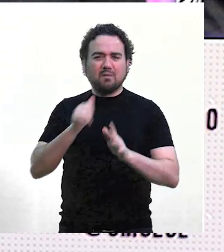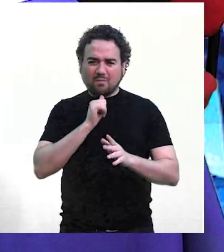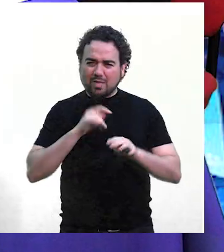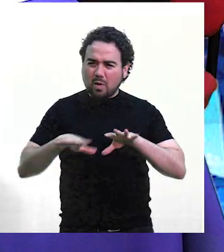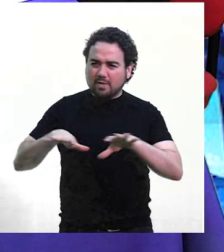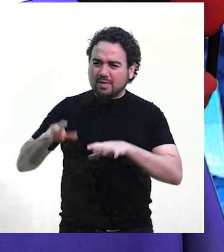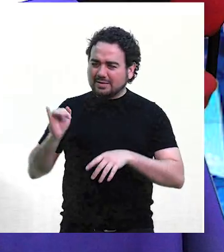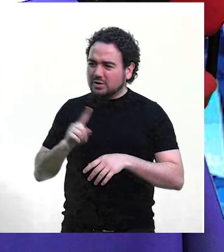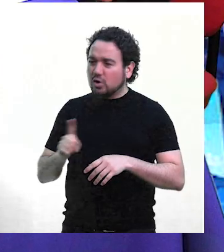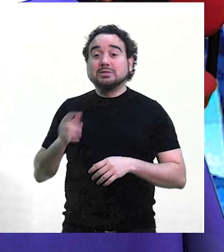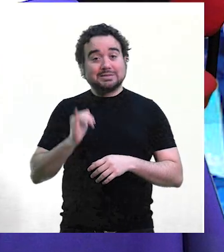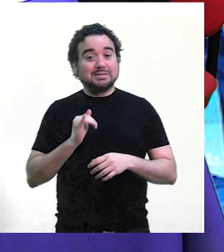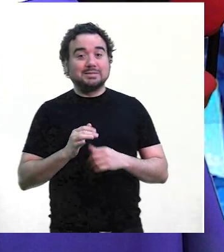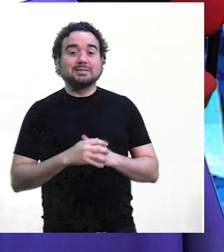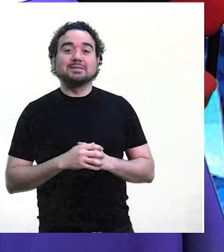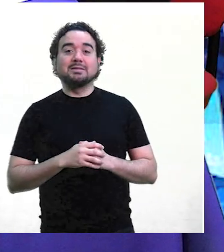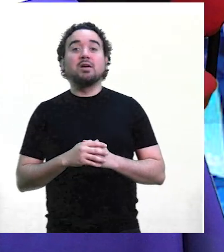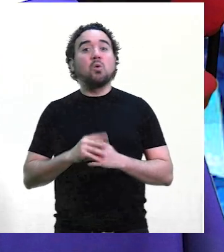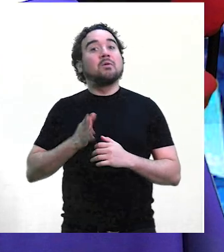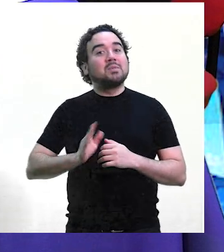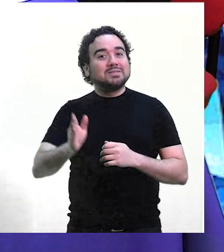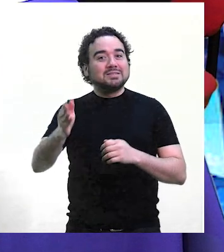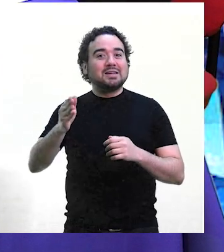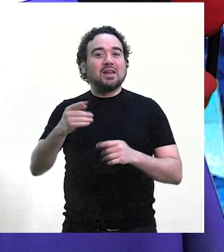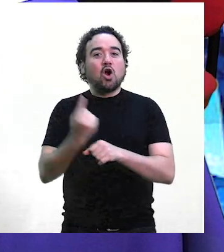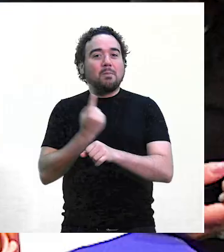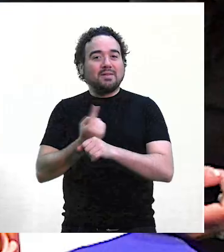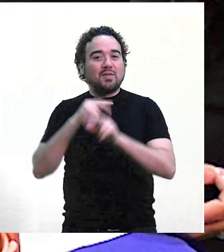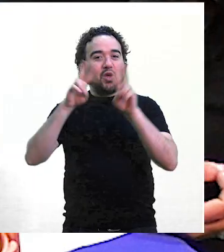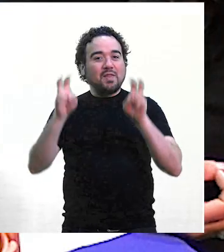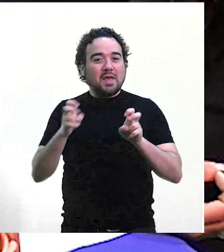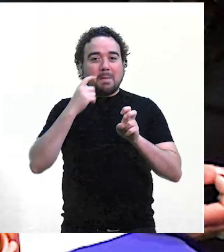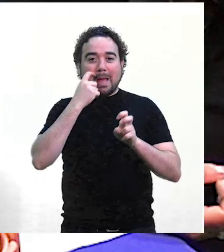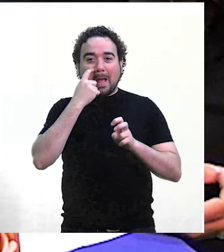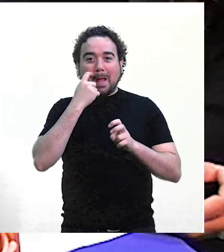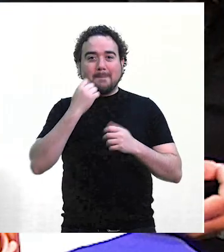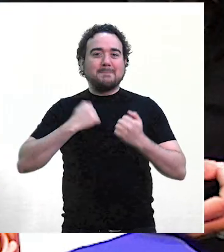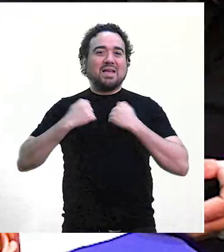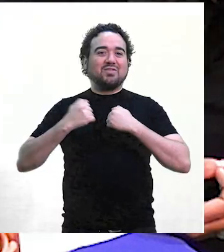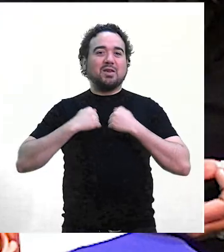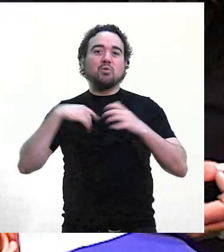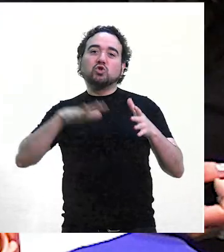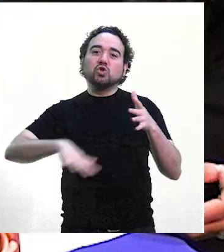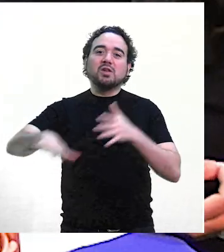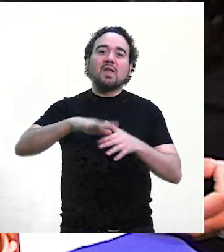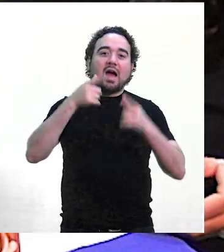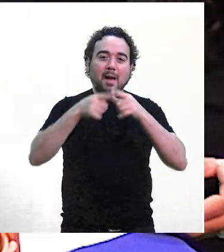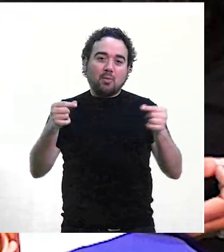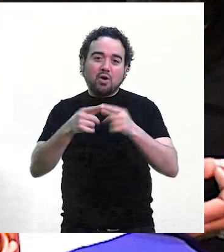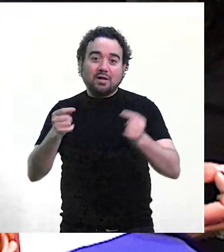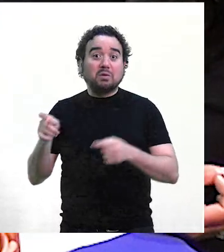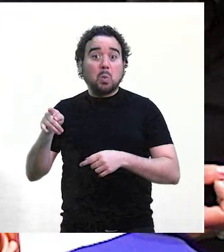nuevamente. Ahora viene Sí. un momento de dinámica, ¿o no? Sí, vamos a seguir hablando justo sobre el tema del machismo en la sociedad